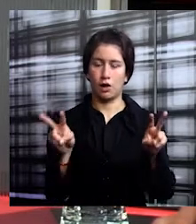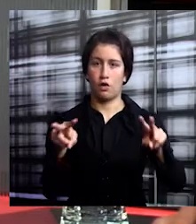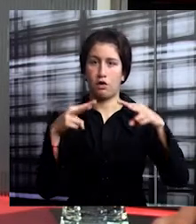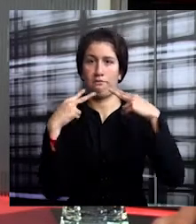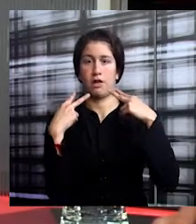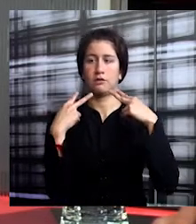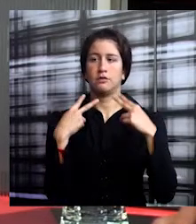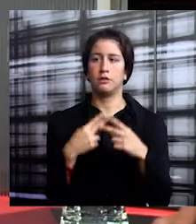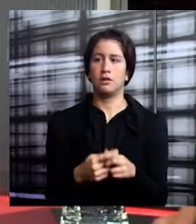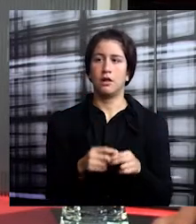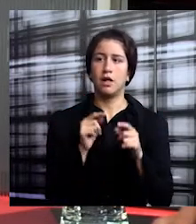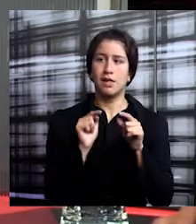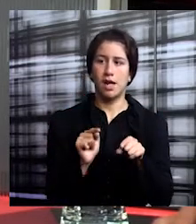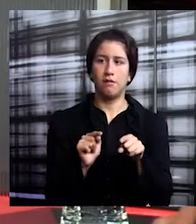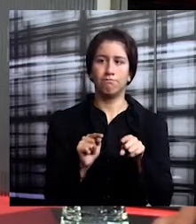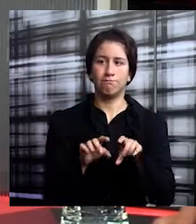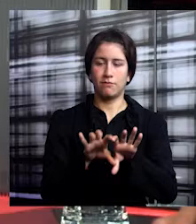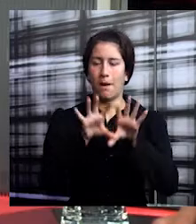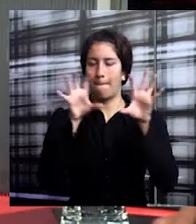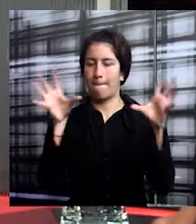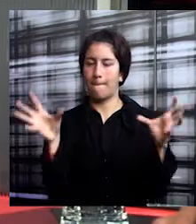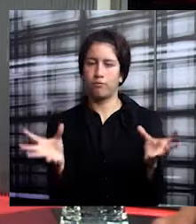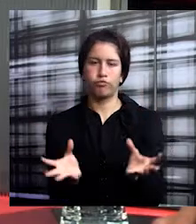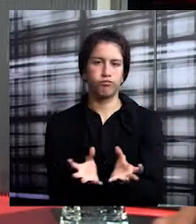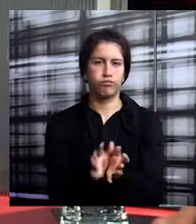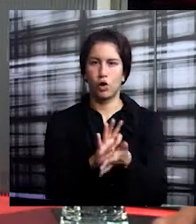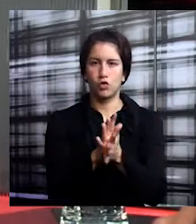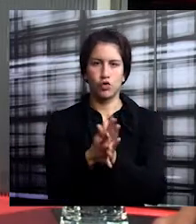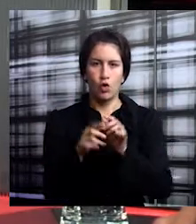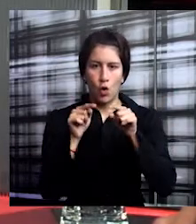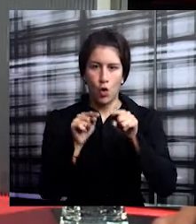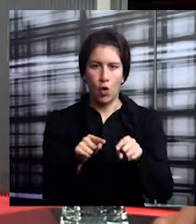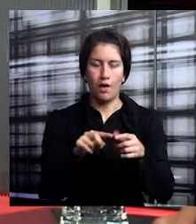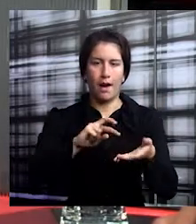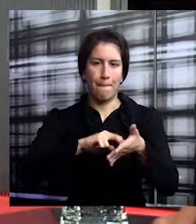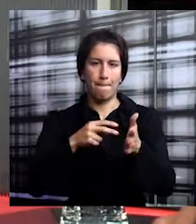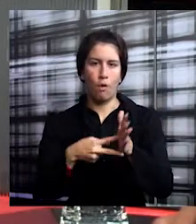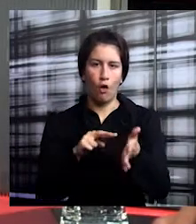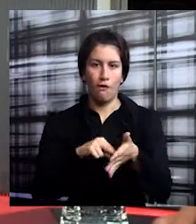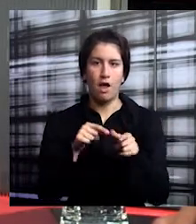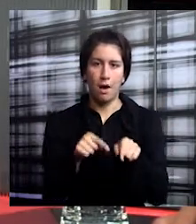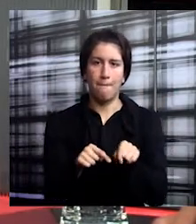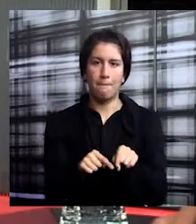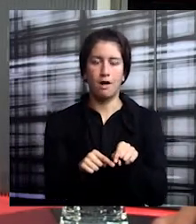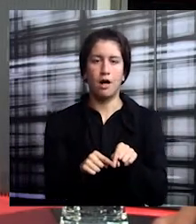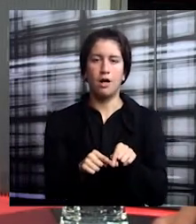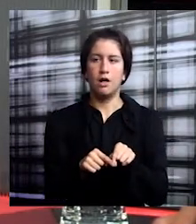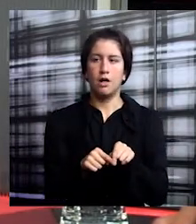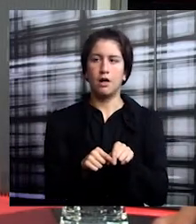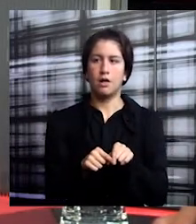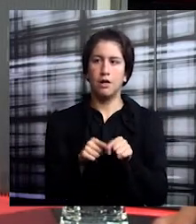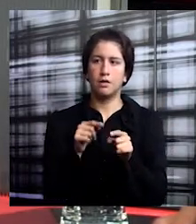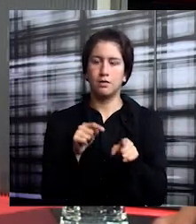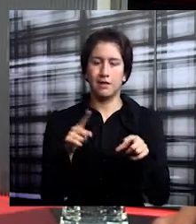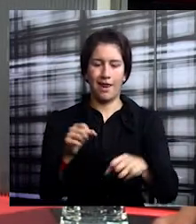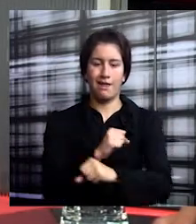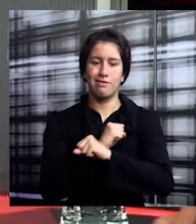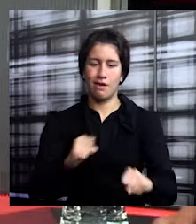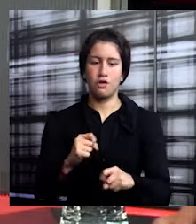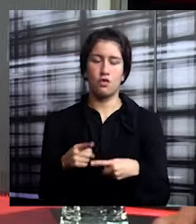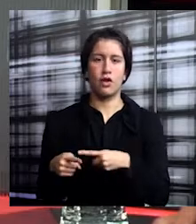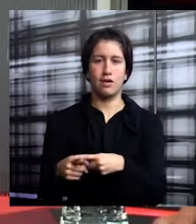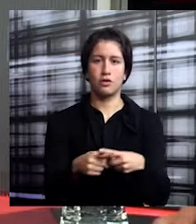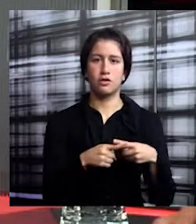que a pesar de todo este gran trastorno que ha producido las consecuencias del estallido social desde demandas